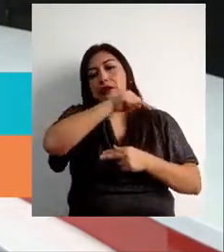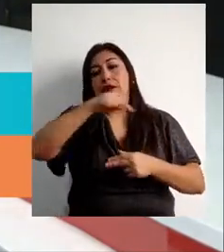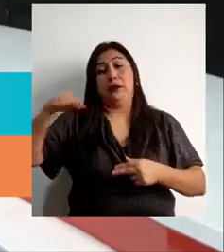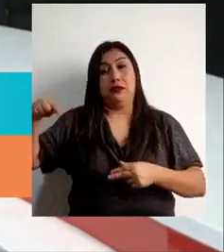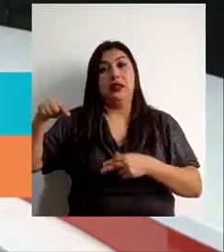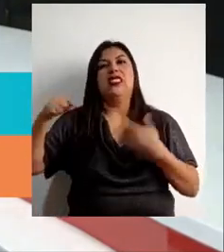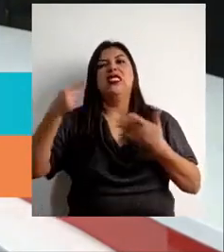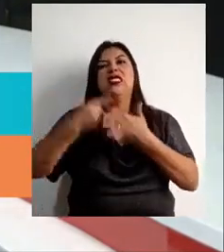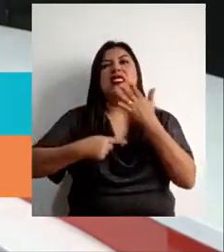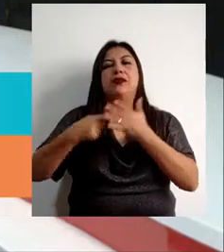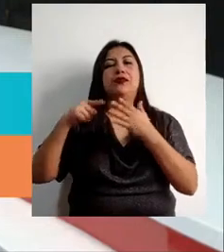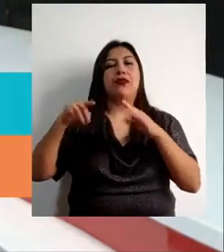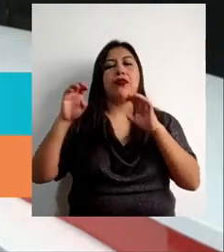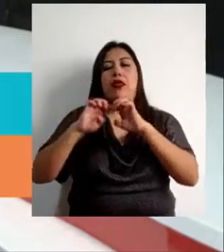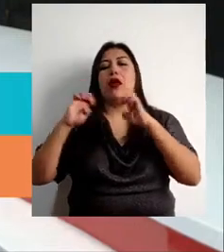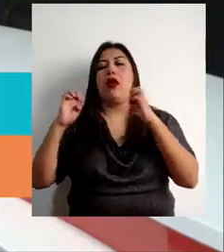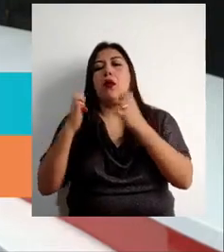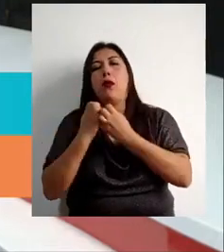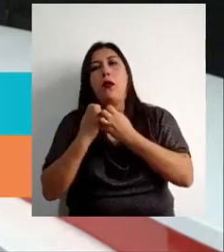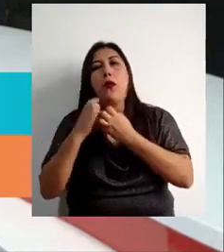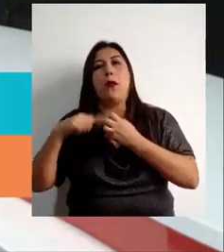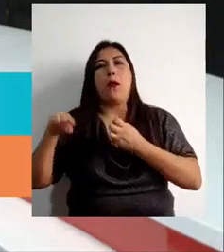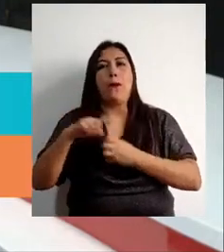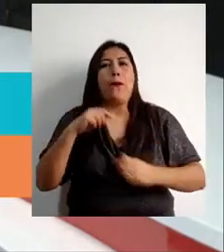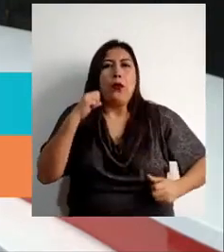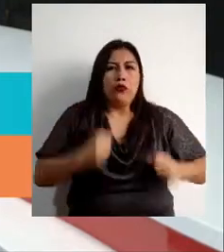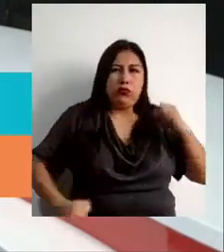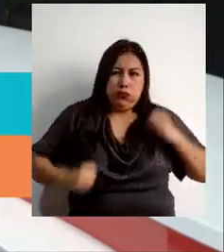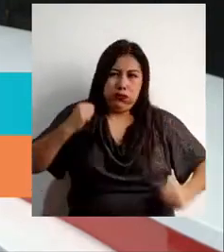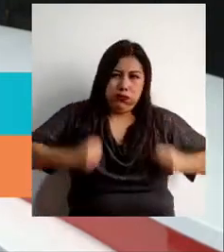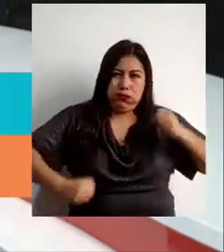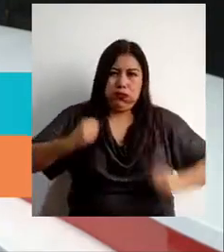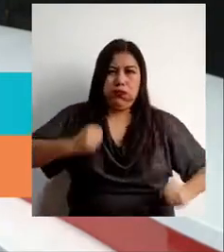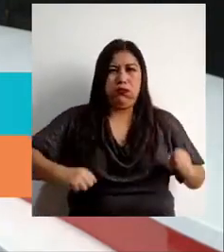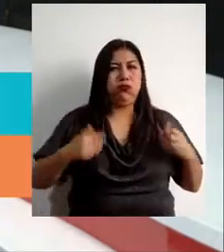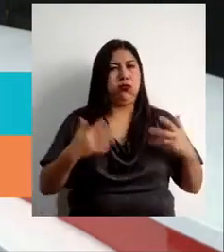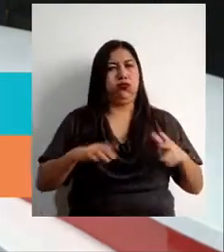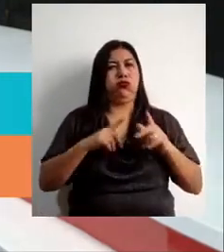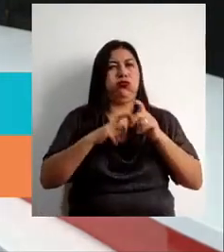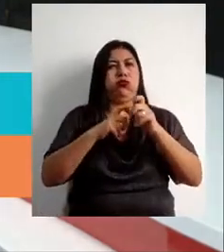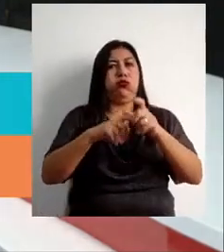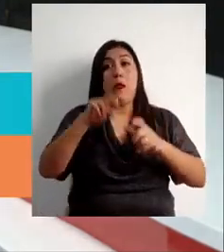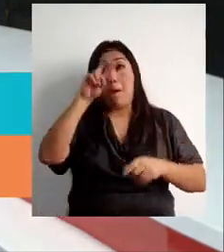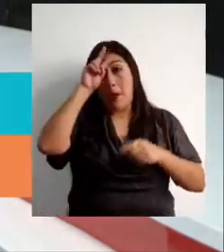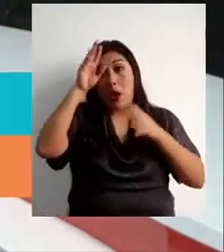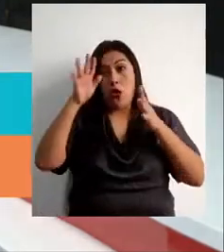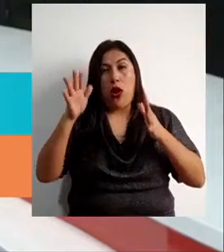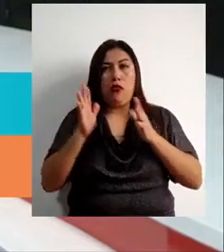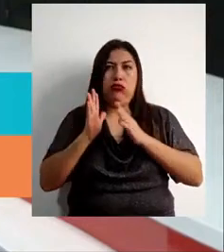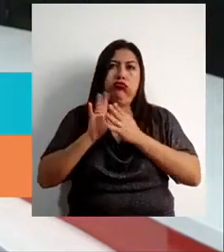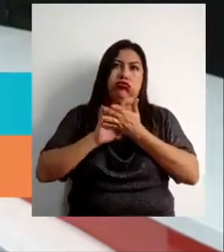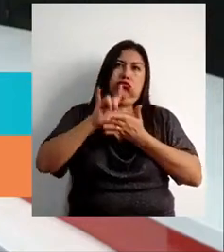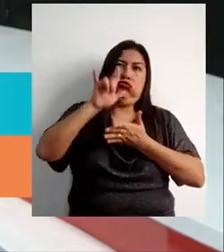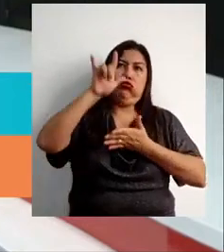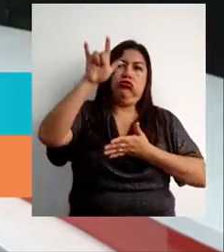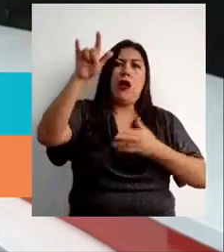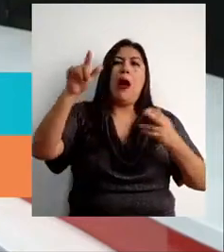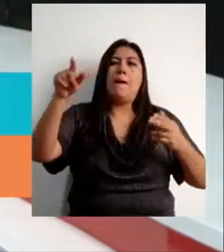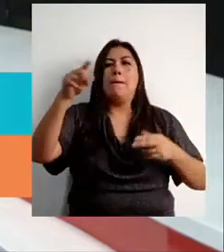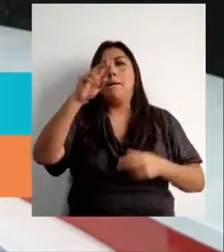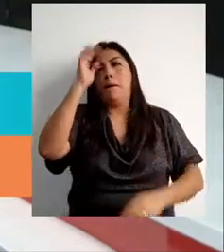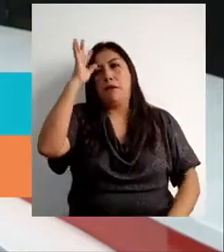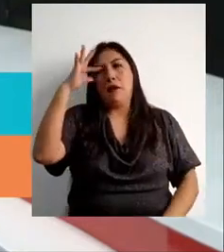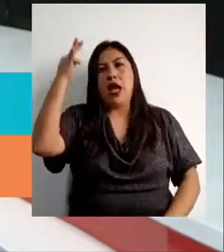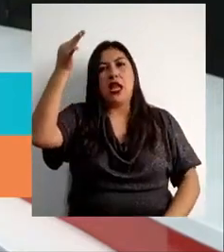un equipo de paratletas peruanos estarán en París 2024. La delegación